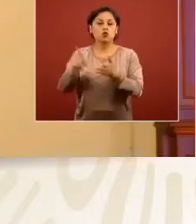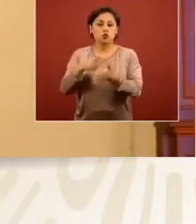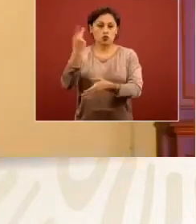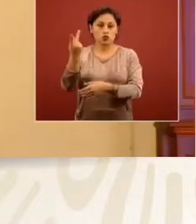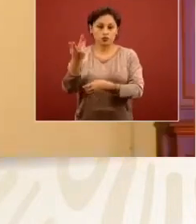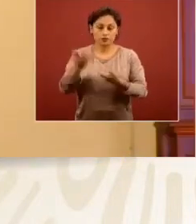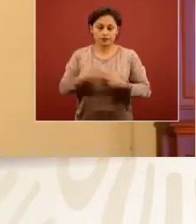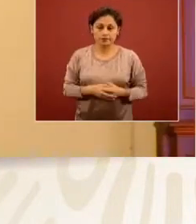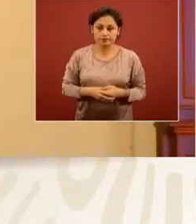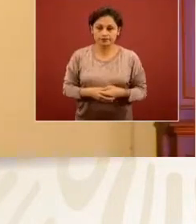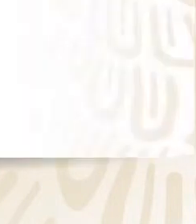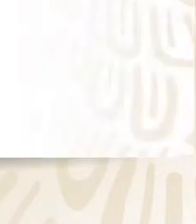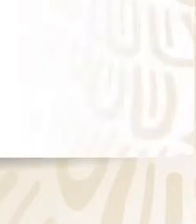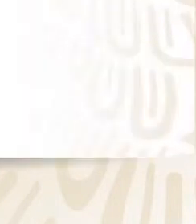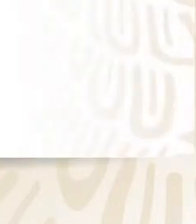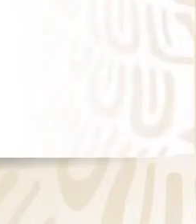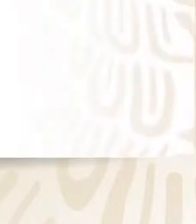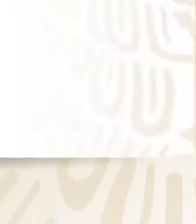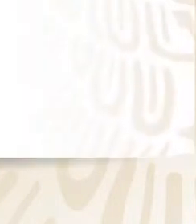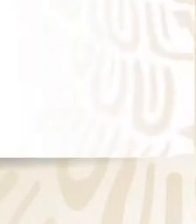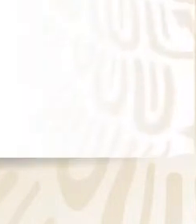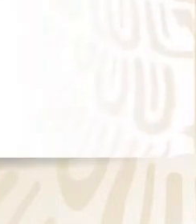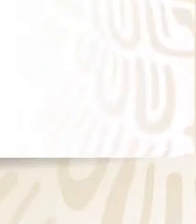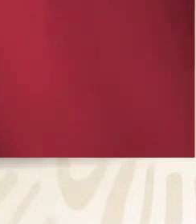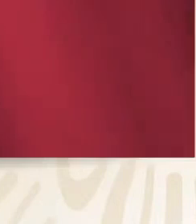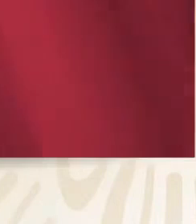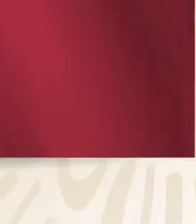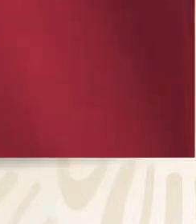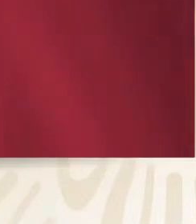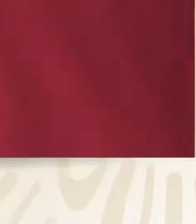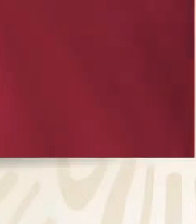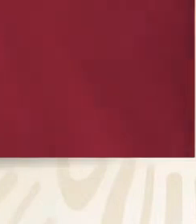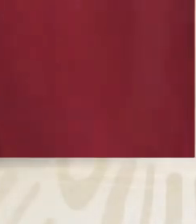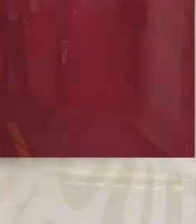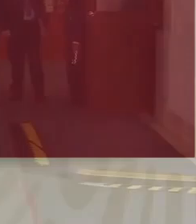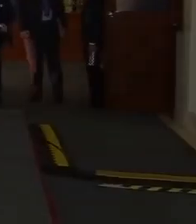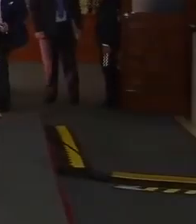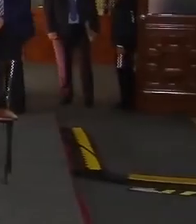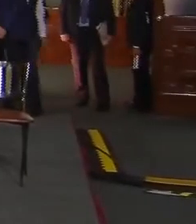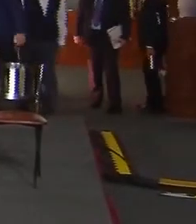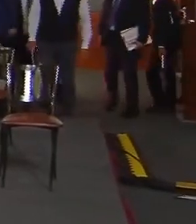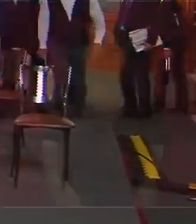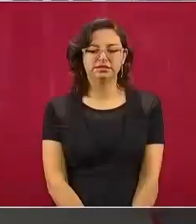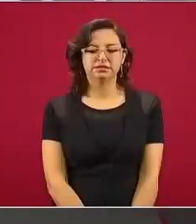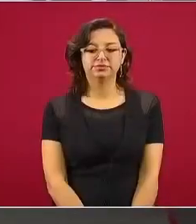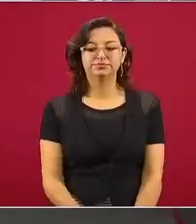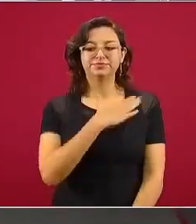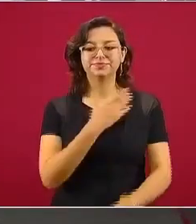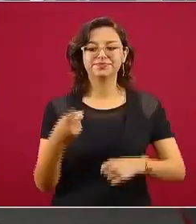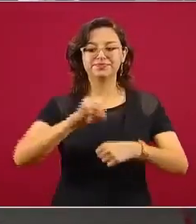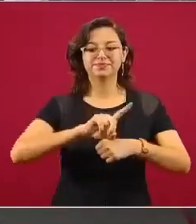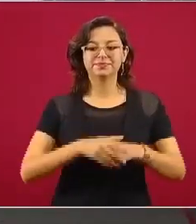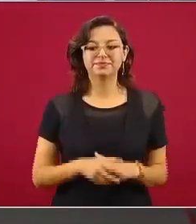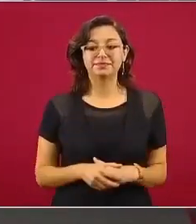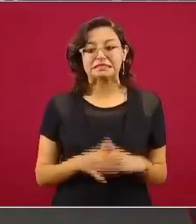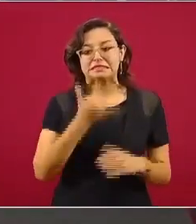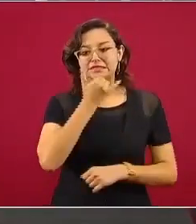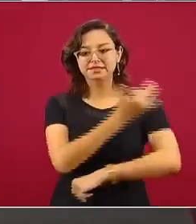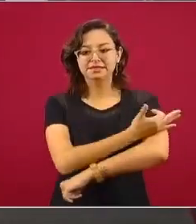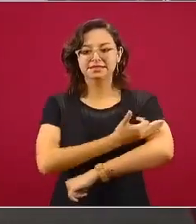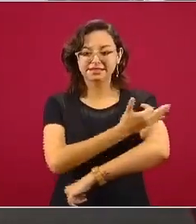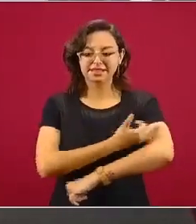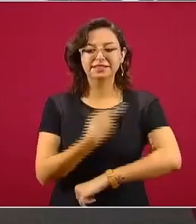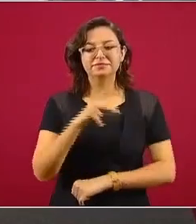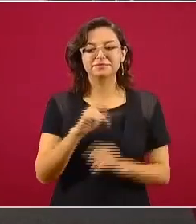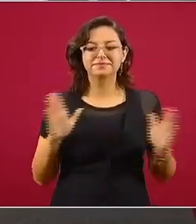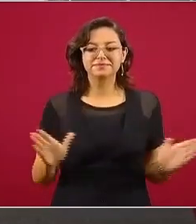a ver algún incremento. Quédate en casa. Gobierno de México. Buenos días. Nos hizo tarde, pero